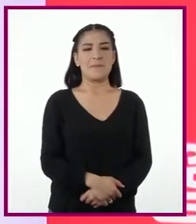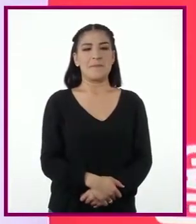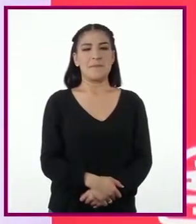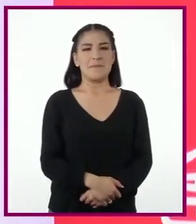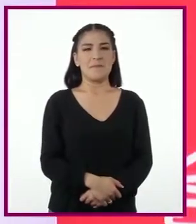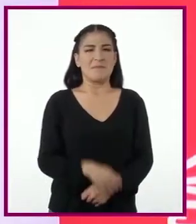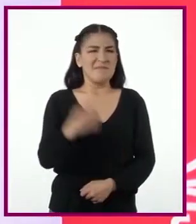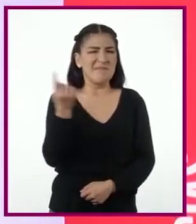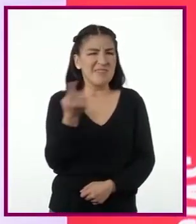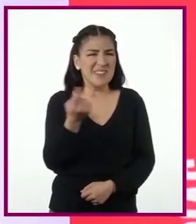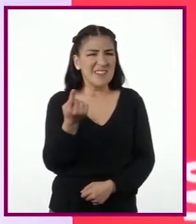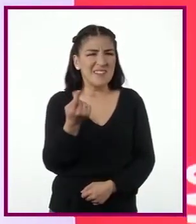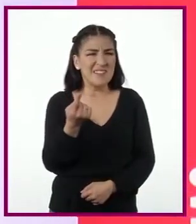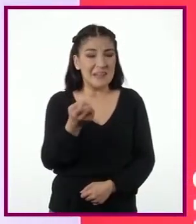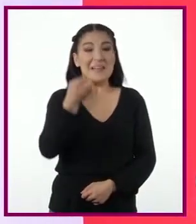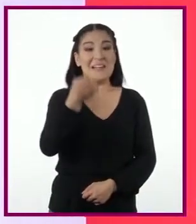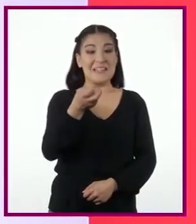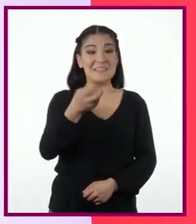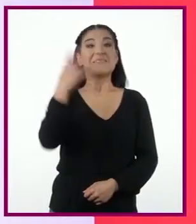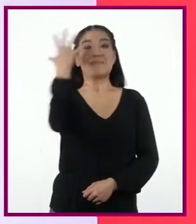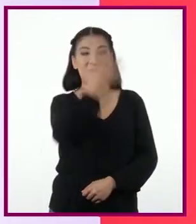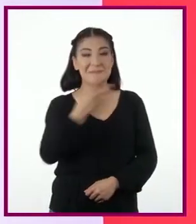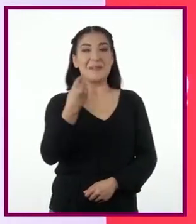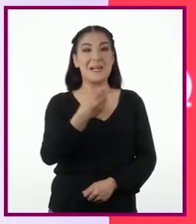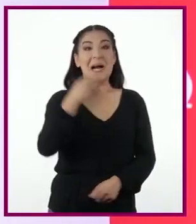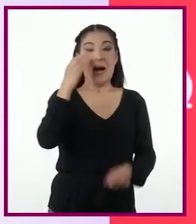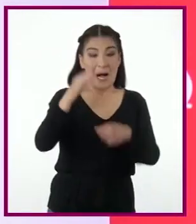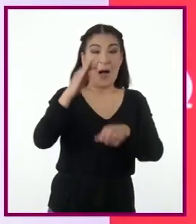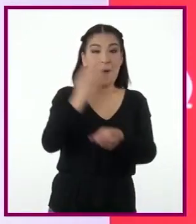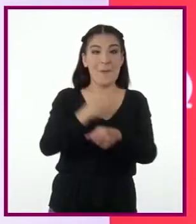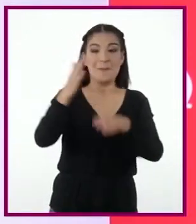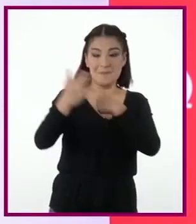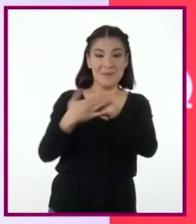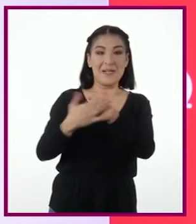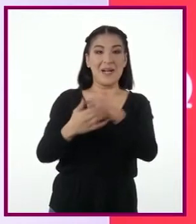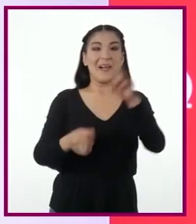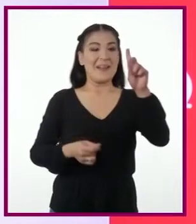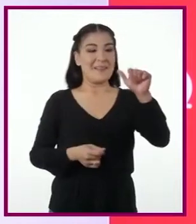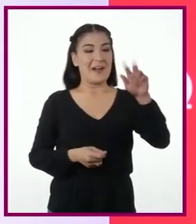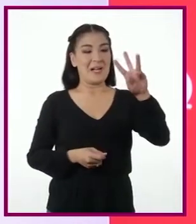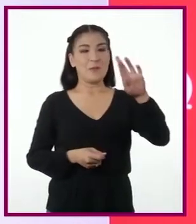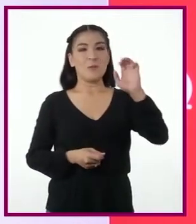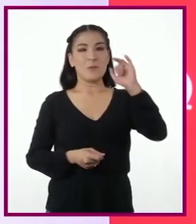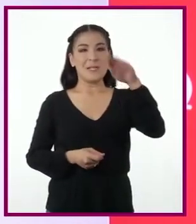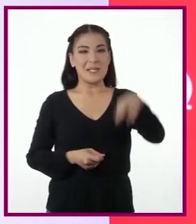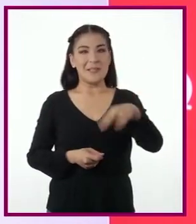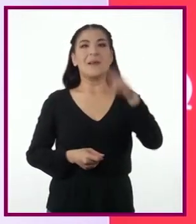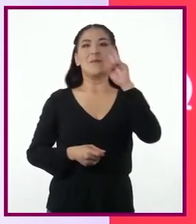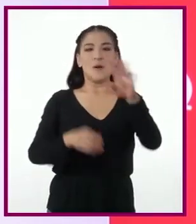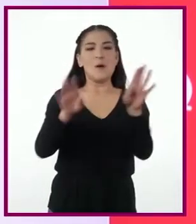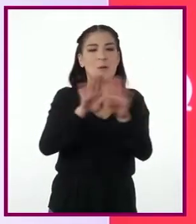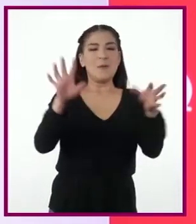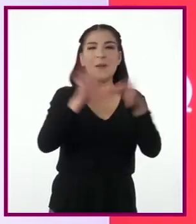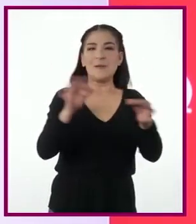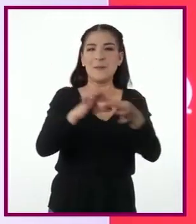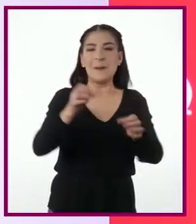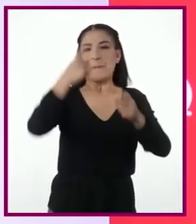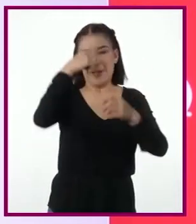¿Qué? Esto es genial. Amigos, me están informando que el propio Darwin se encuentra disponible para relatarnos sobre su